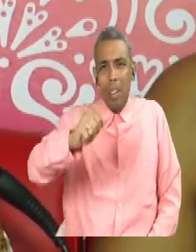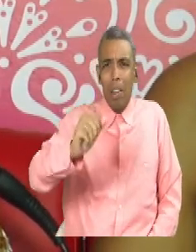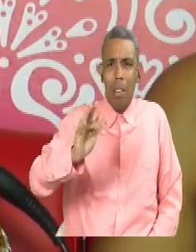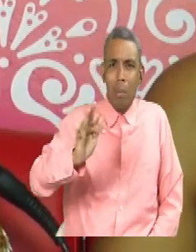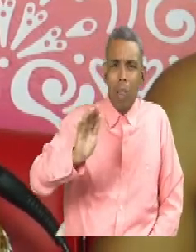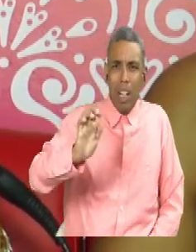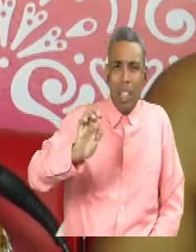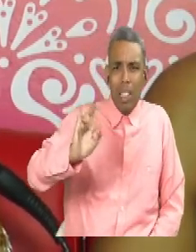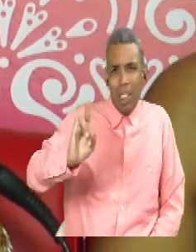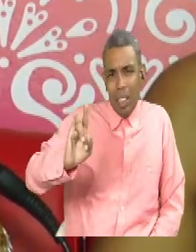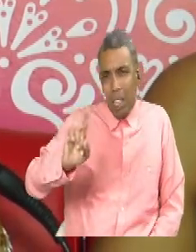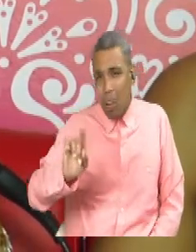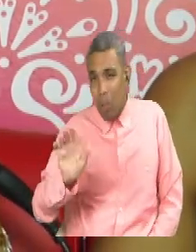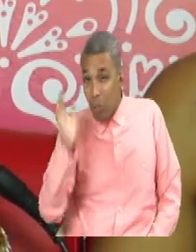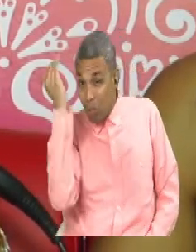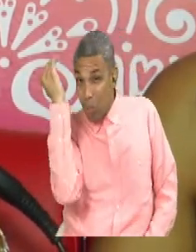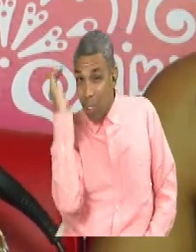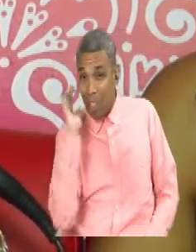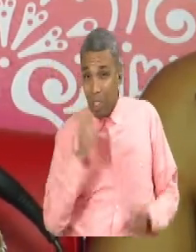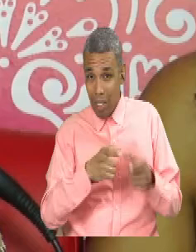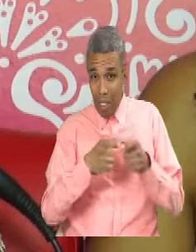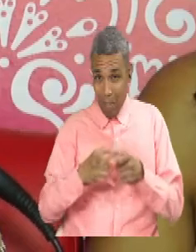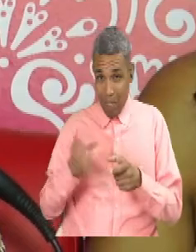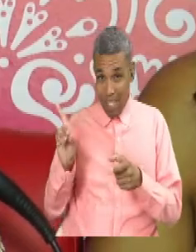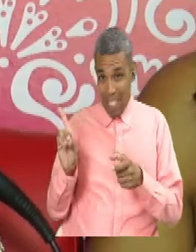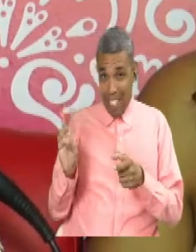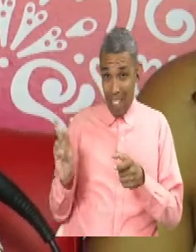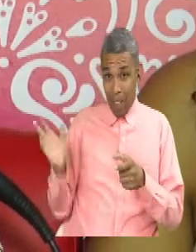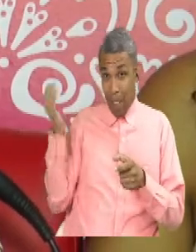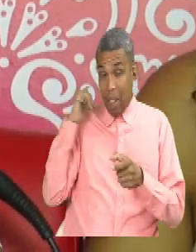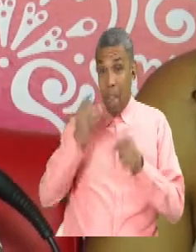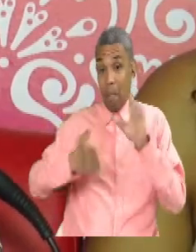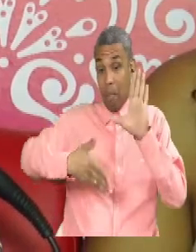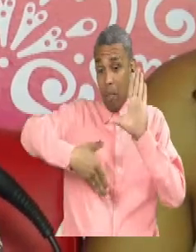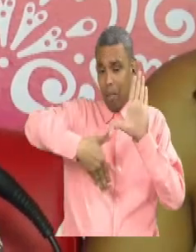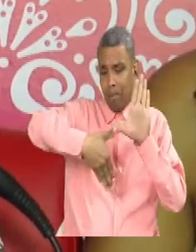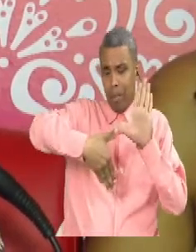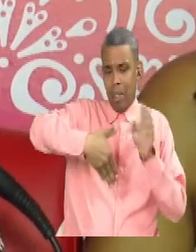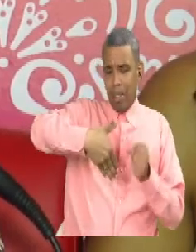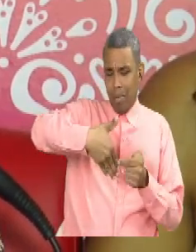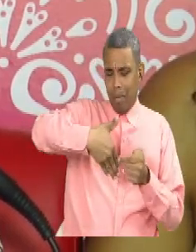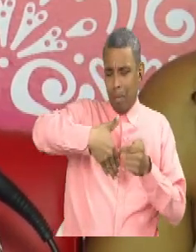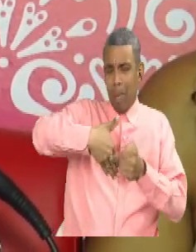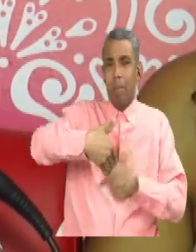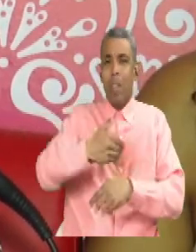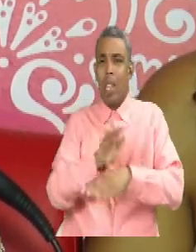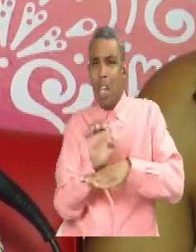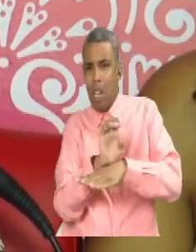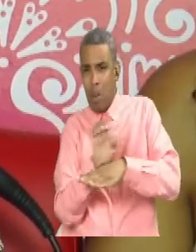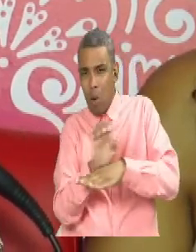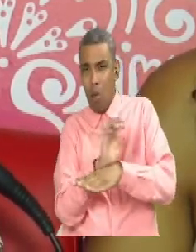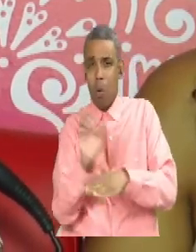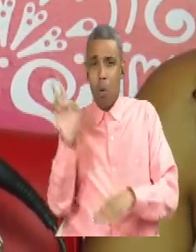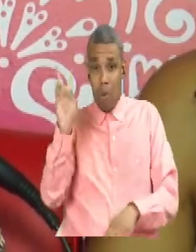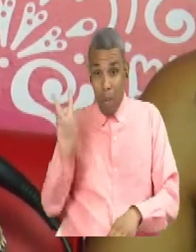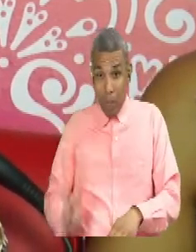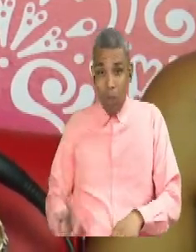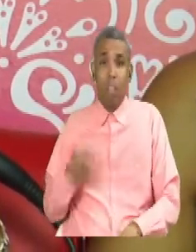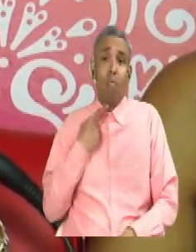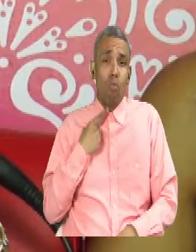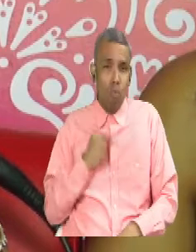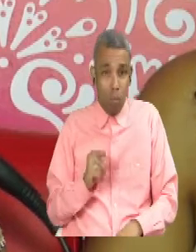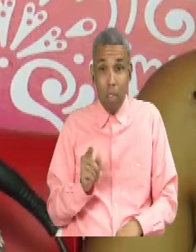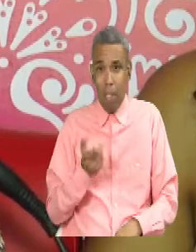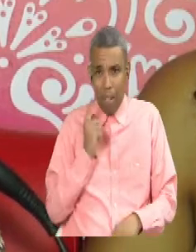romántica. De hecho, pues esa línea es la que pega en Ecuador, en Venezuela, en los cuales con ese CD hicimos 4 éxitos a nivel nacional en